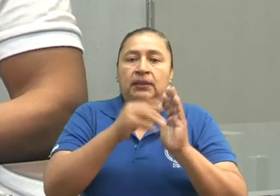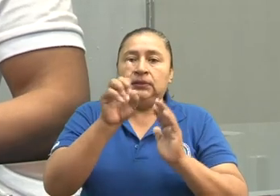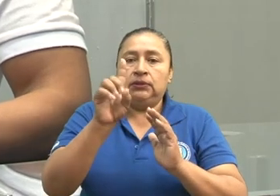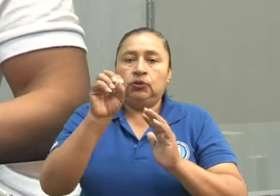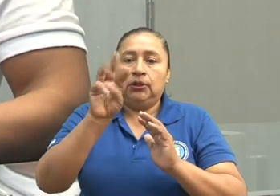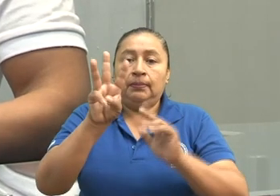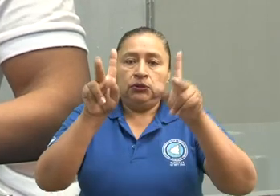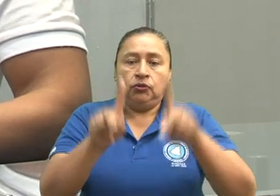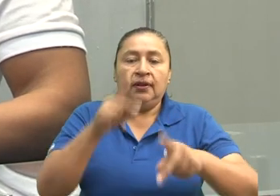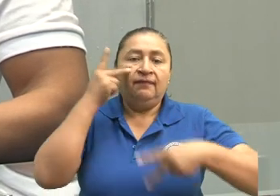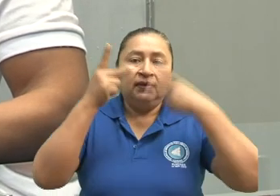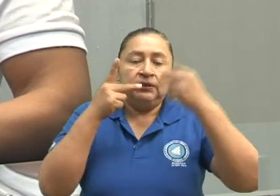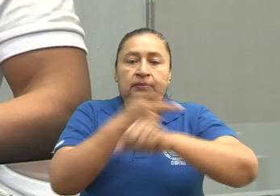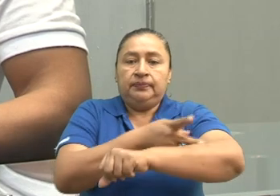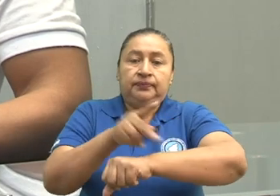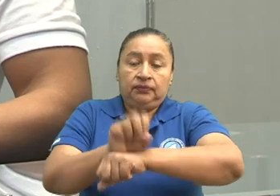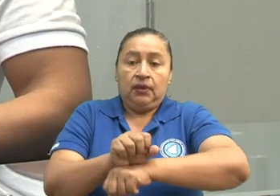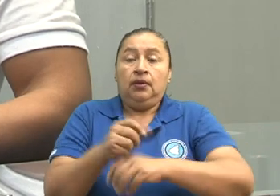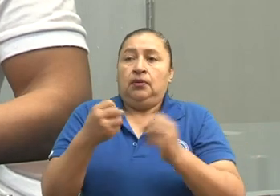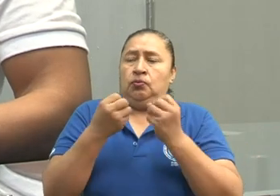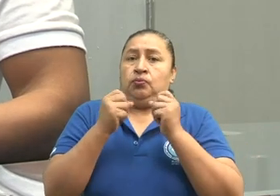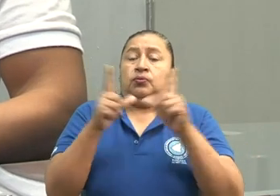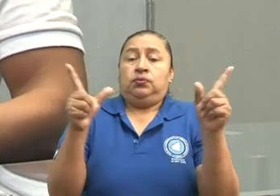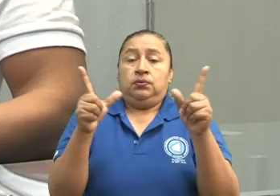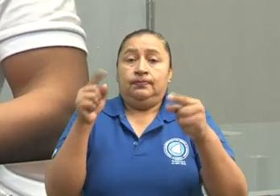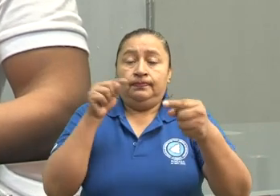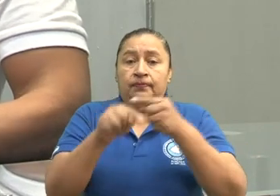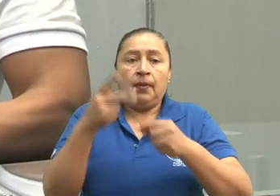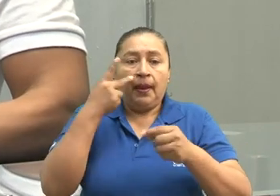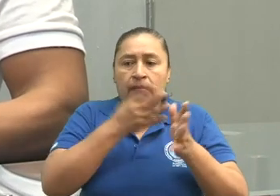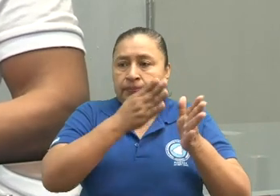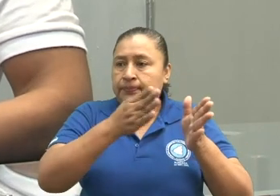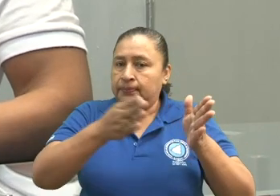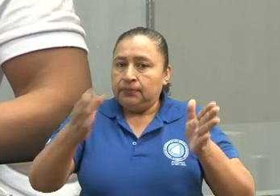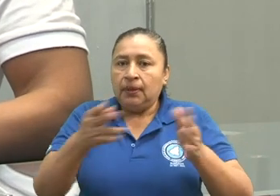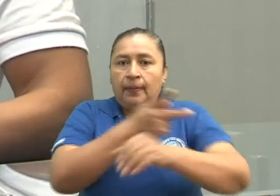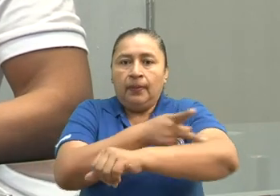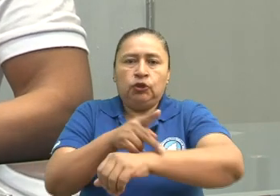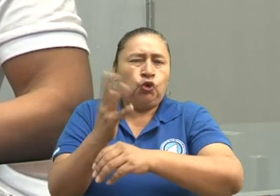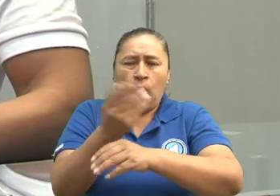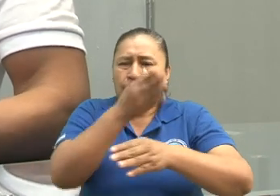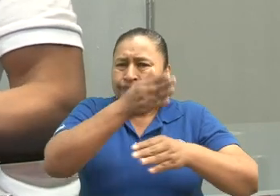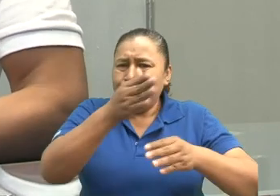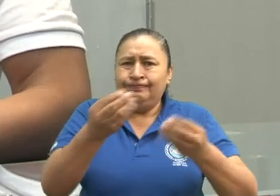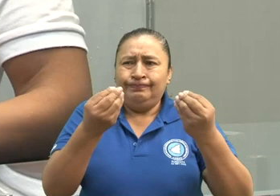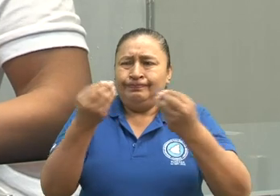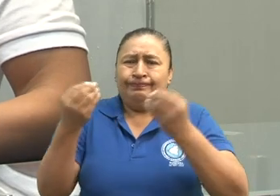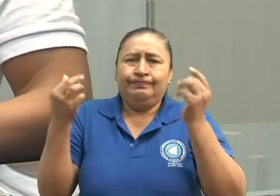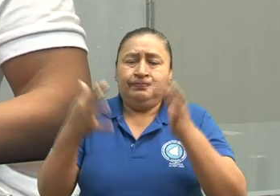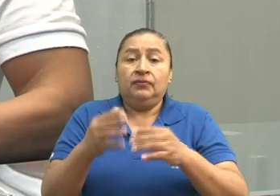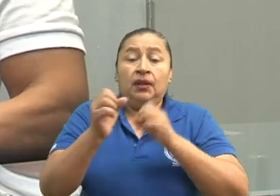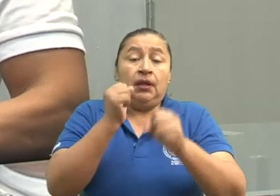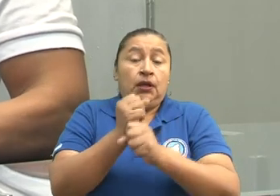70,103 personas. Eso fue un récord. Vos mirabas las etapas del puerto y estaban totalmente llenas. Y recibimos el 2001